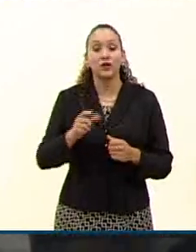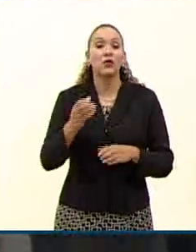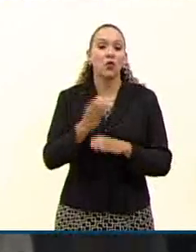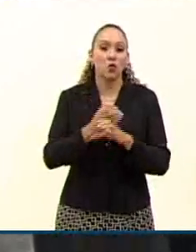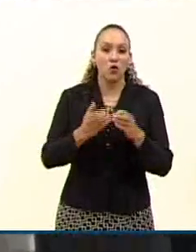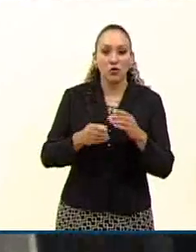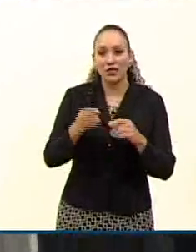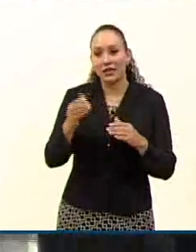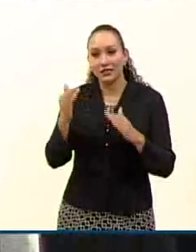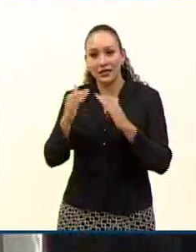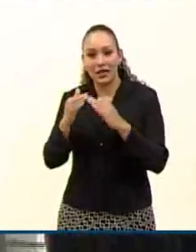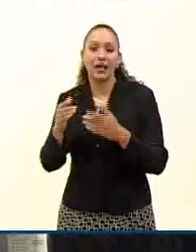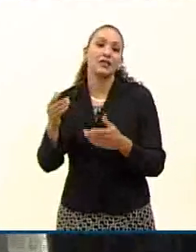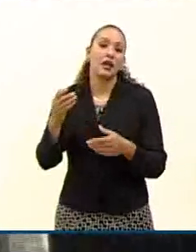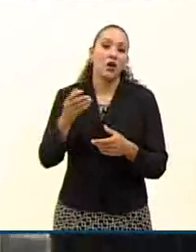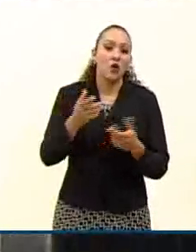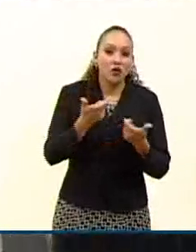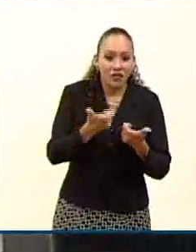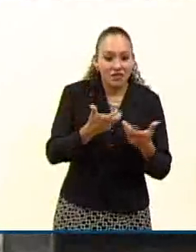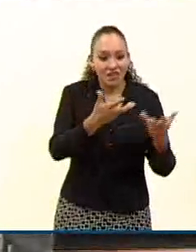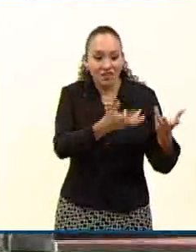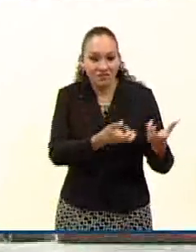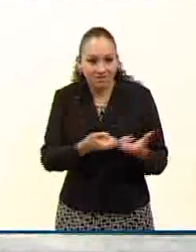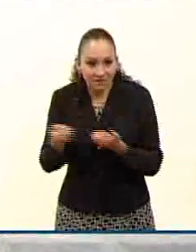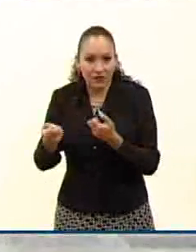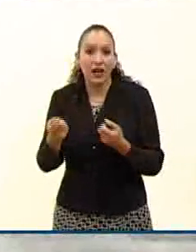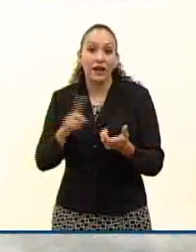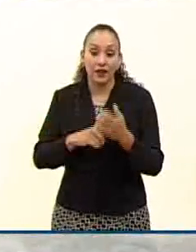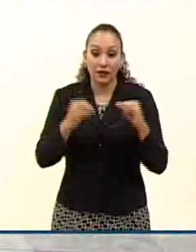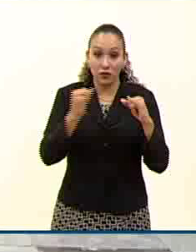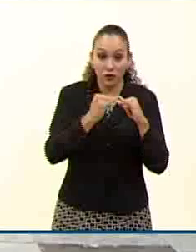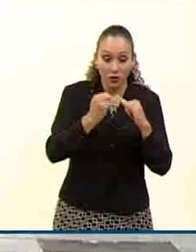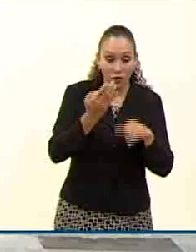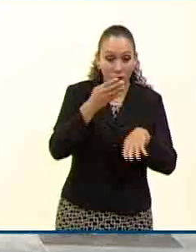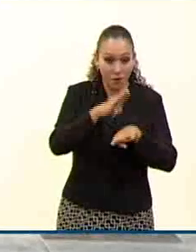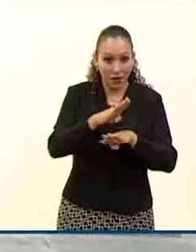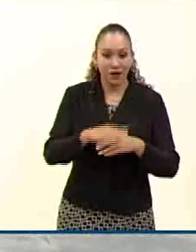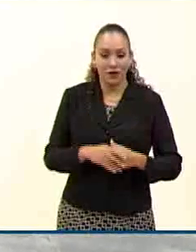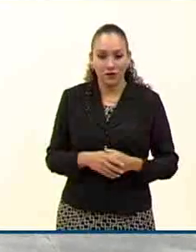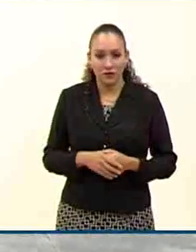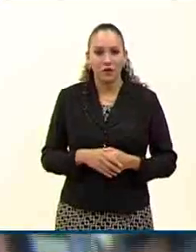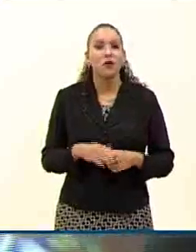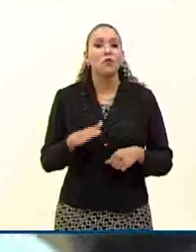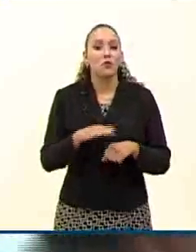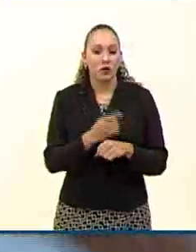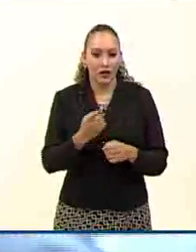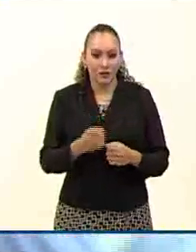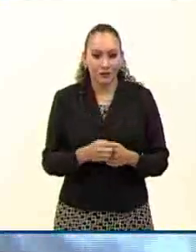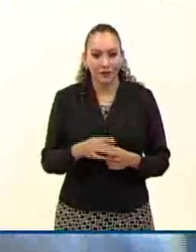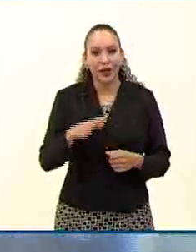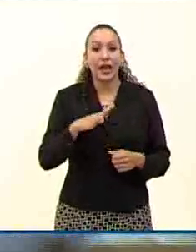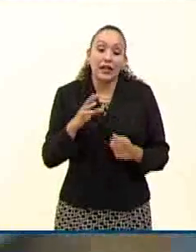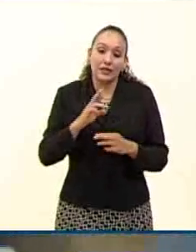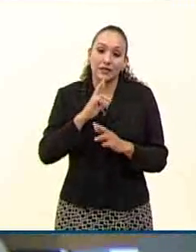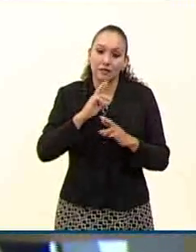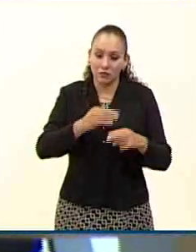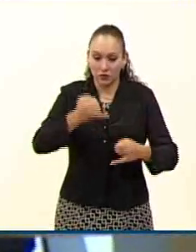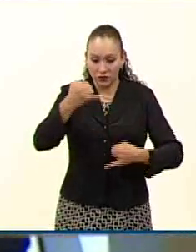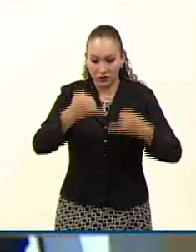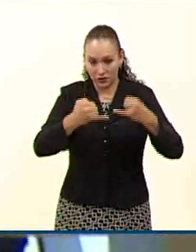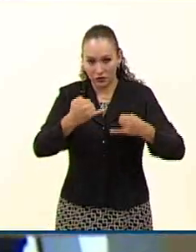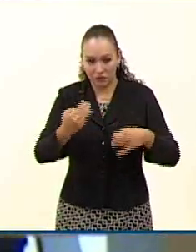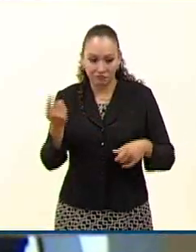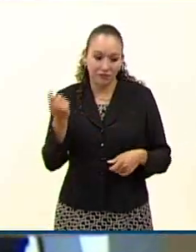o limitación de fondos de cuentas que llevan a cabo las instituciones bancarias derivados de actos de carácter jurisdiccional no son